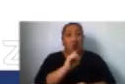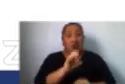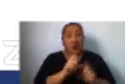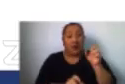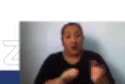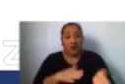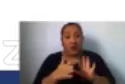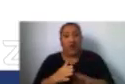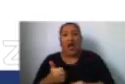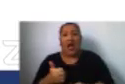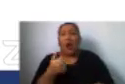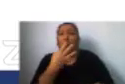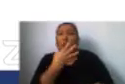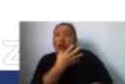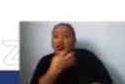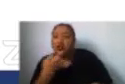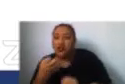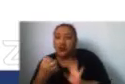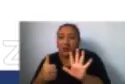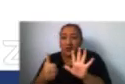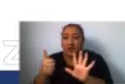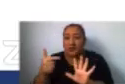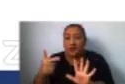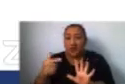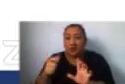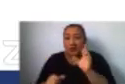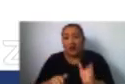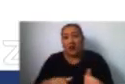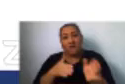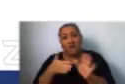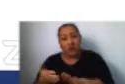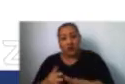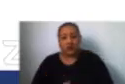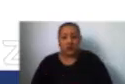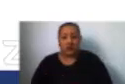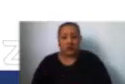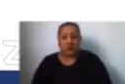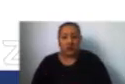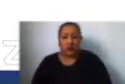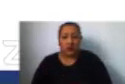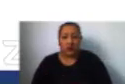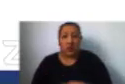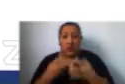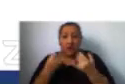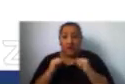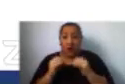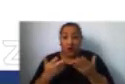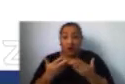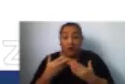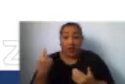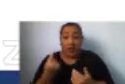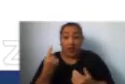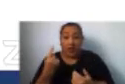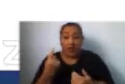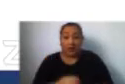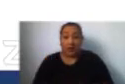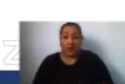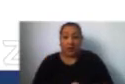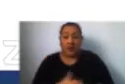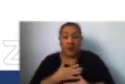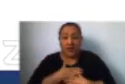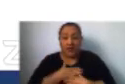fallecidos a 467 fallecidos. Y según el reporte de la Gerencia Regional de